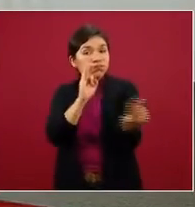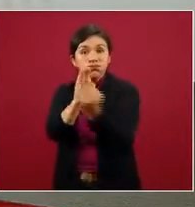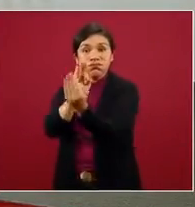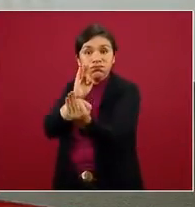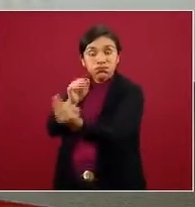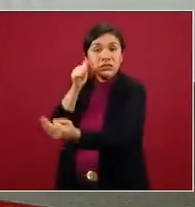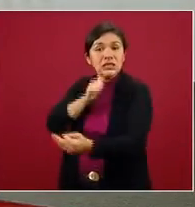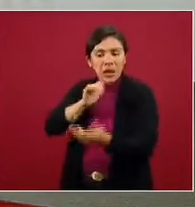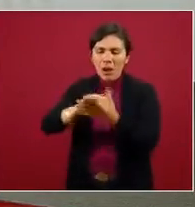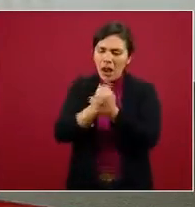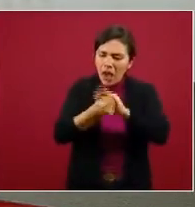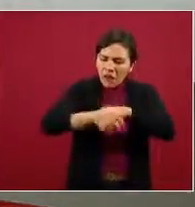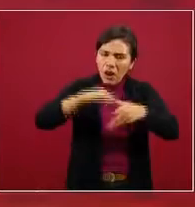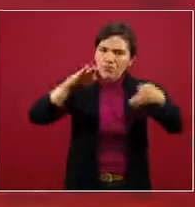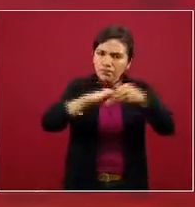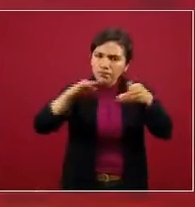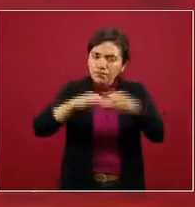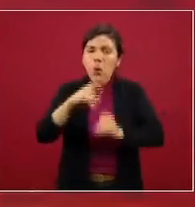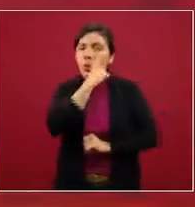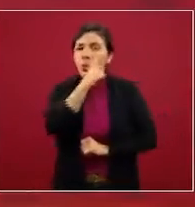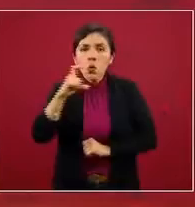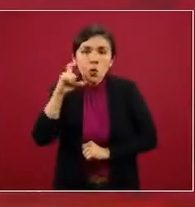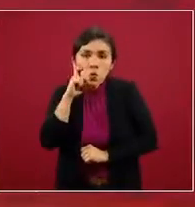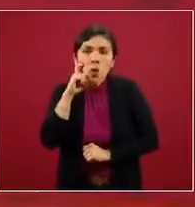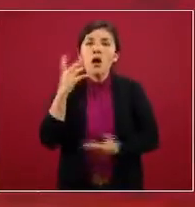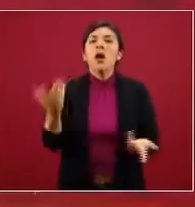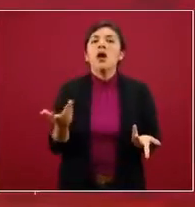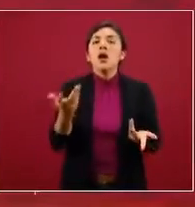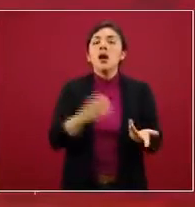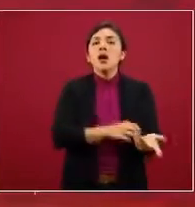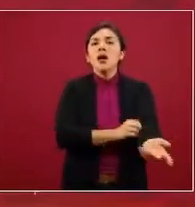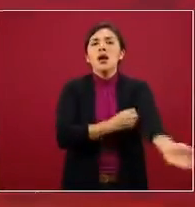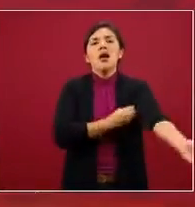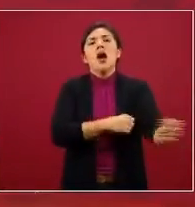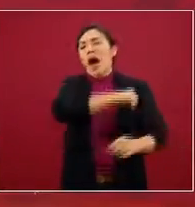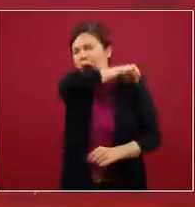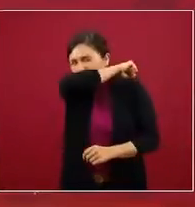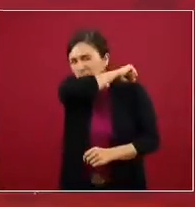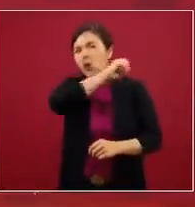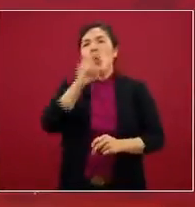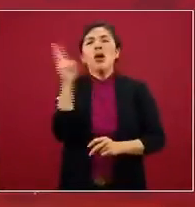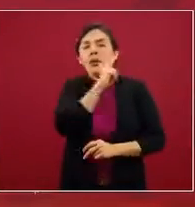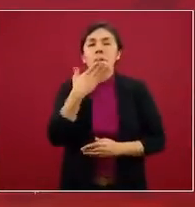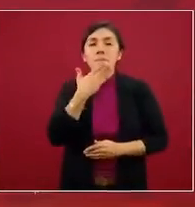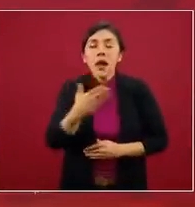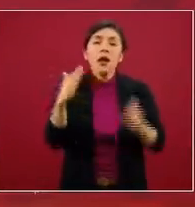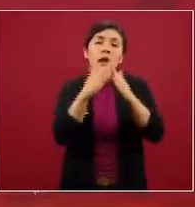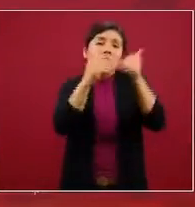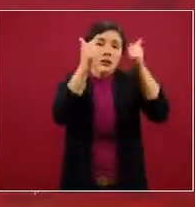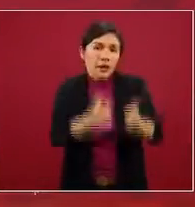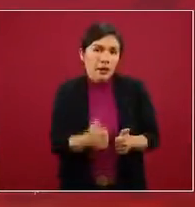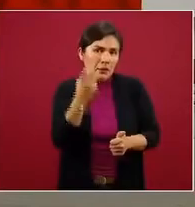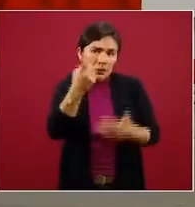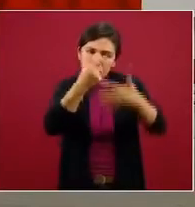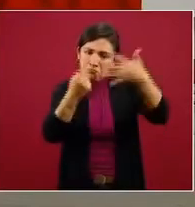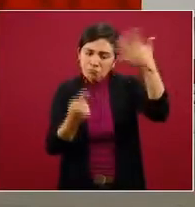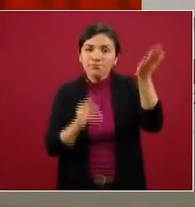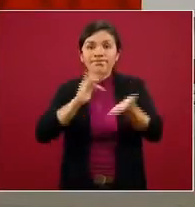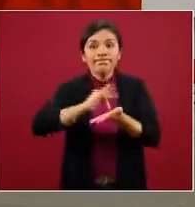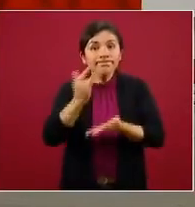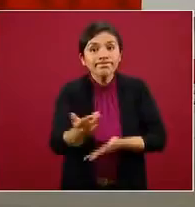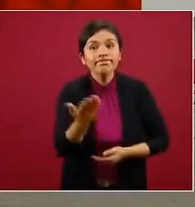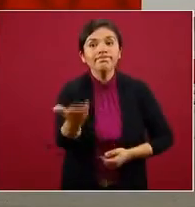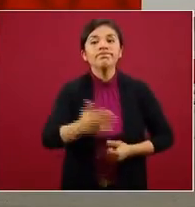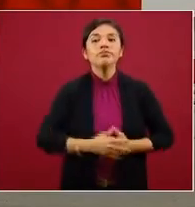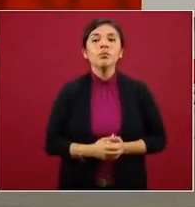lavado frecuente de manos, uso de cubrebocas cuando no puedas tener sana distancia, etiqueta respiratoria y quédate en casa. Gracias. Muchas